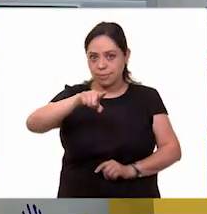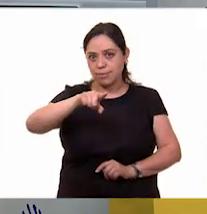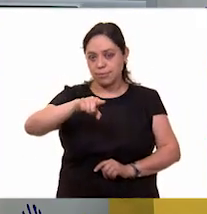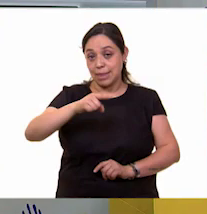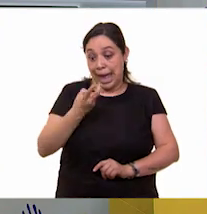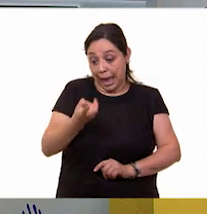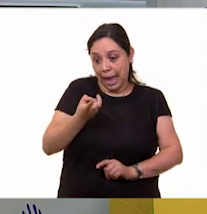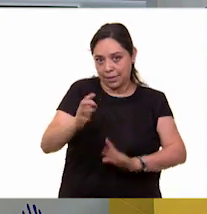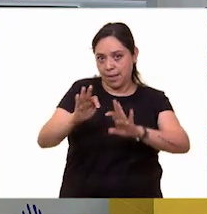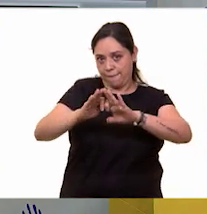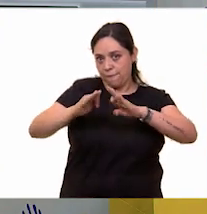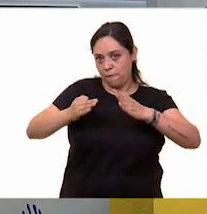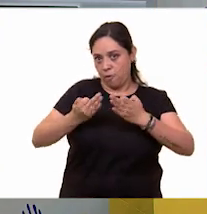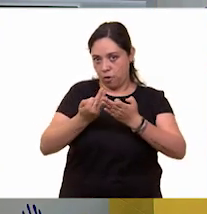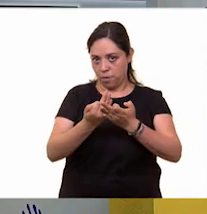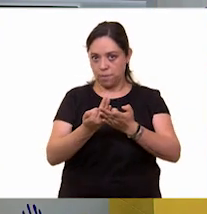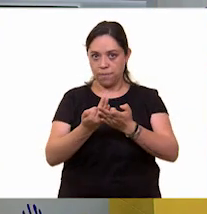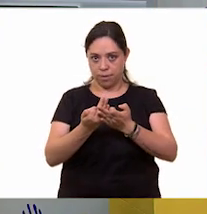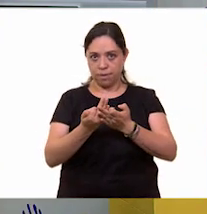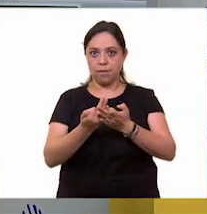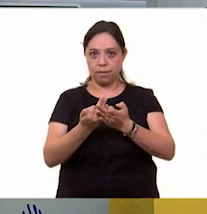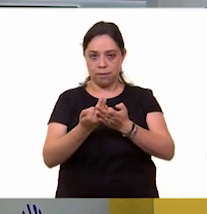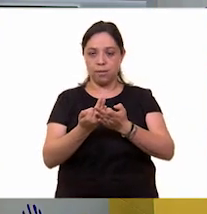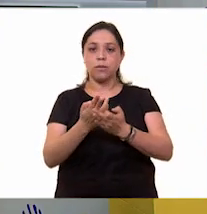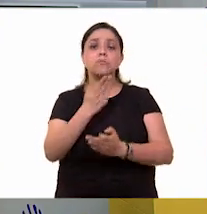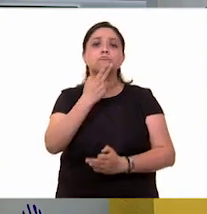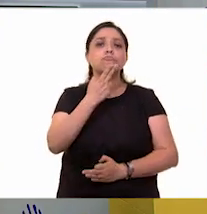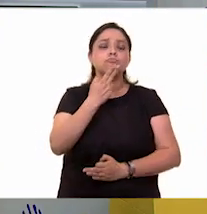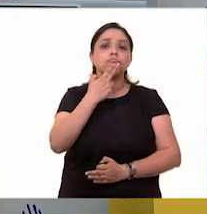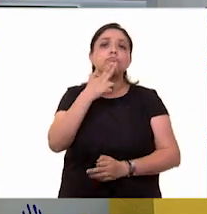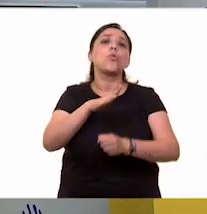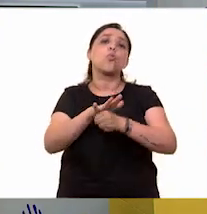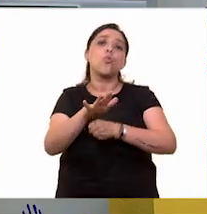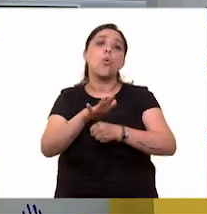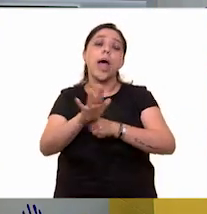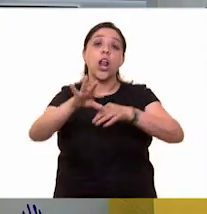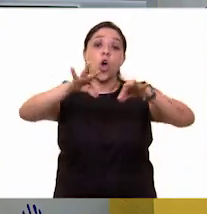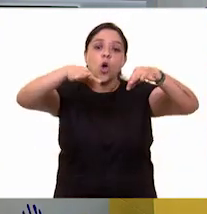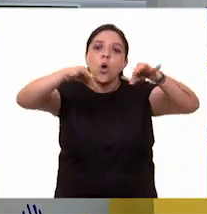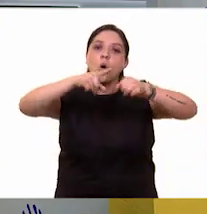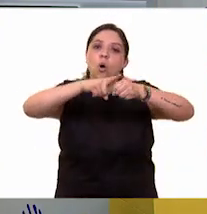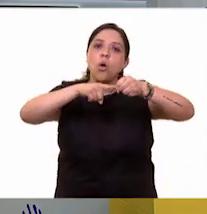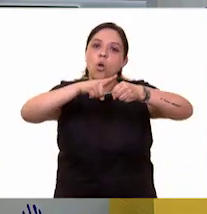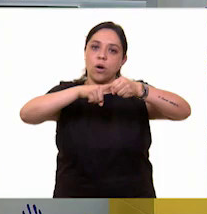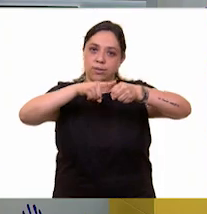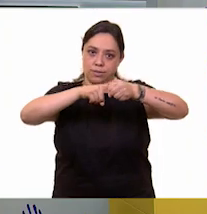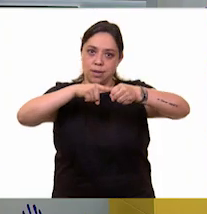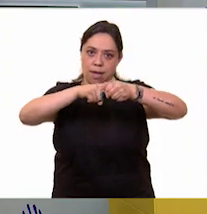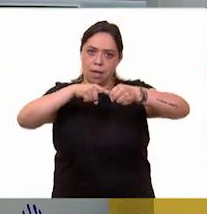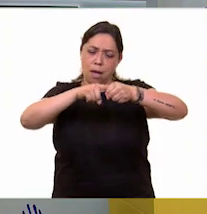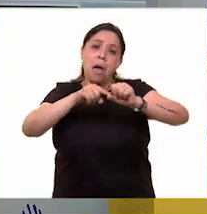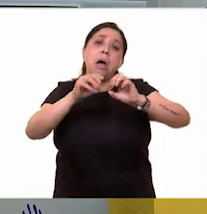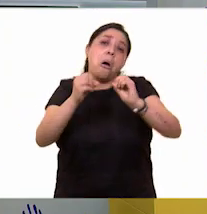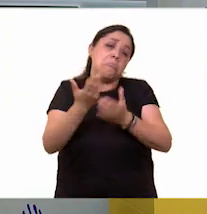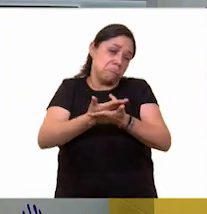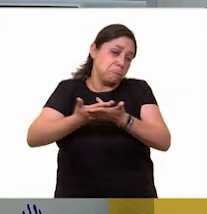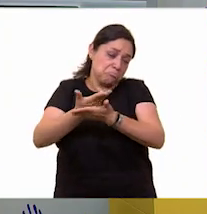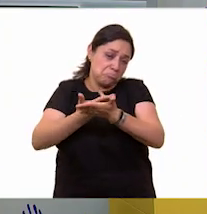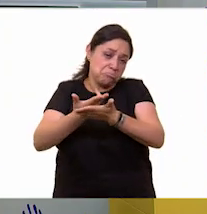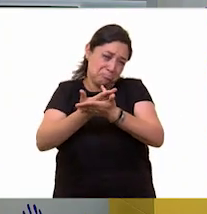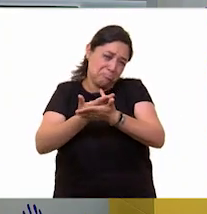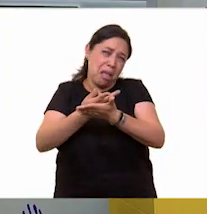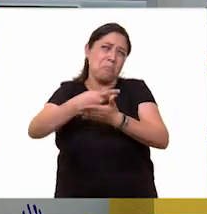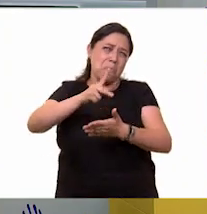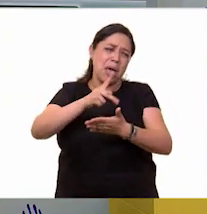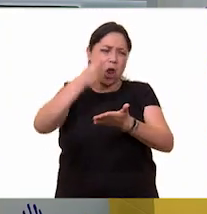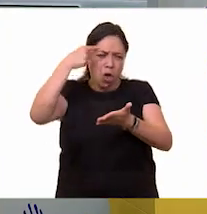estas figuras geométricas y vamos a utilizar nuestras hojas de colores o podemos dibujarlas. En este caso hay que utilizar